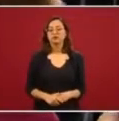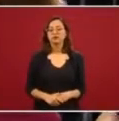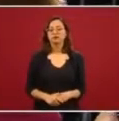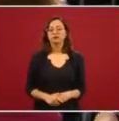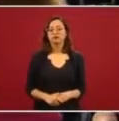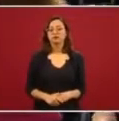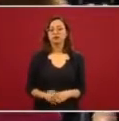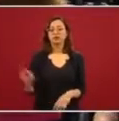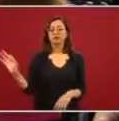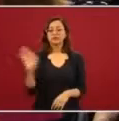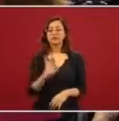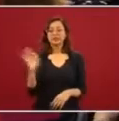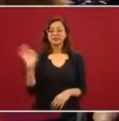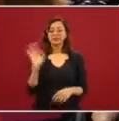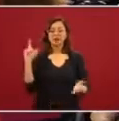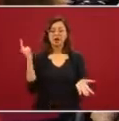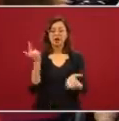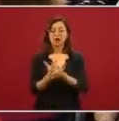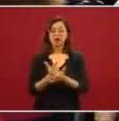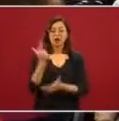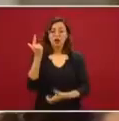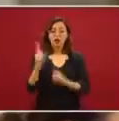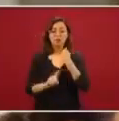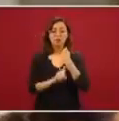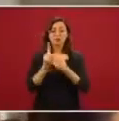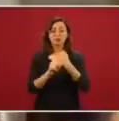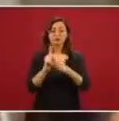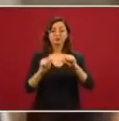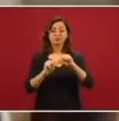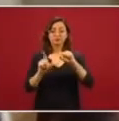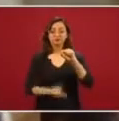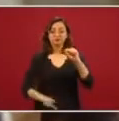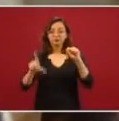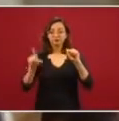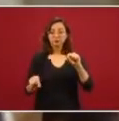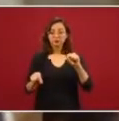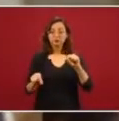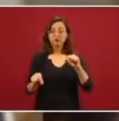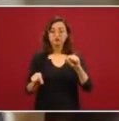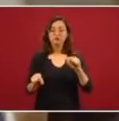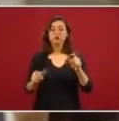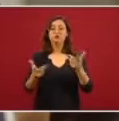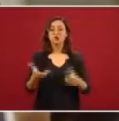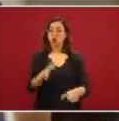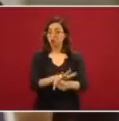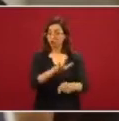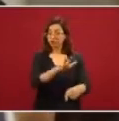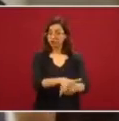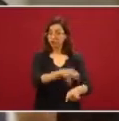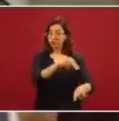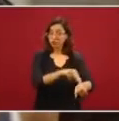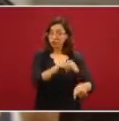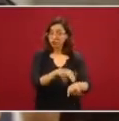crítica están méxico está preparado tanto con personal médico como